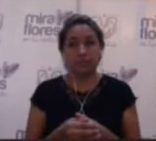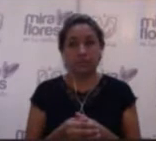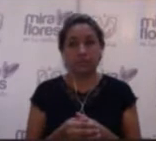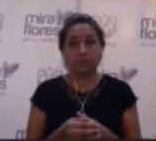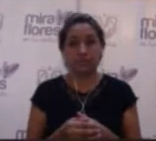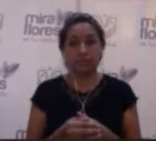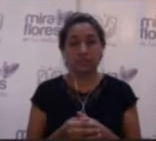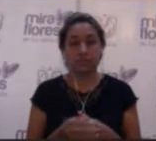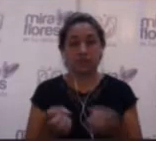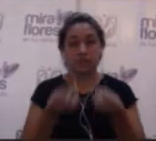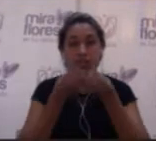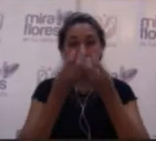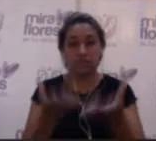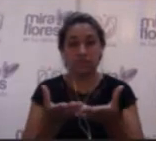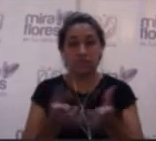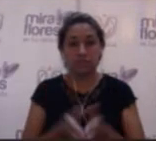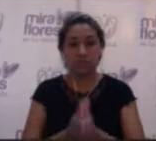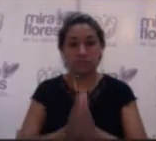Estación, informes y pedidos.